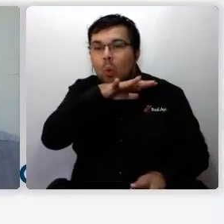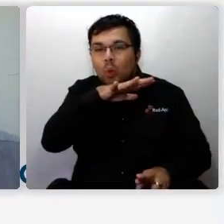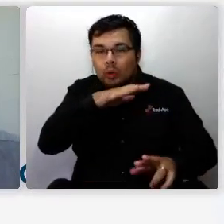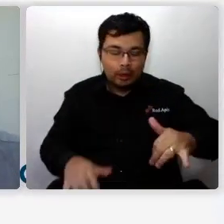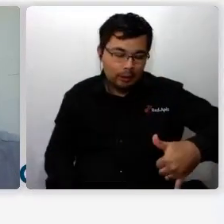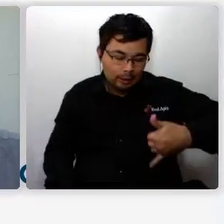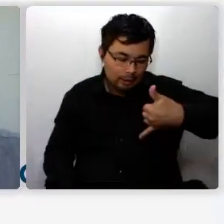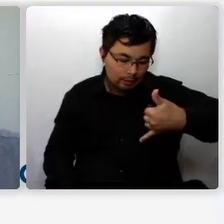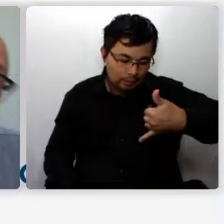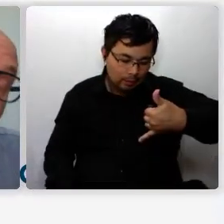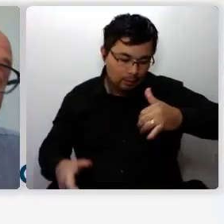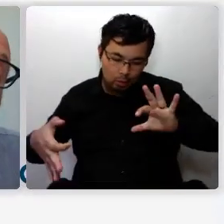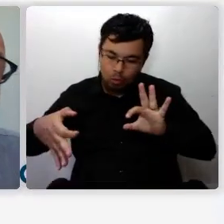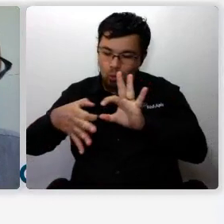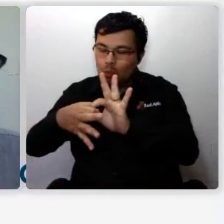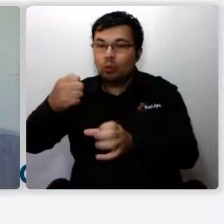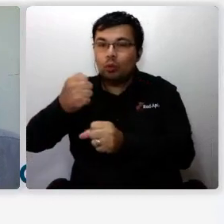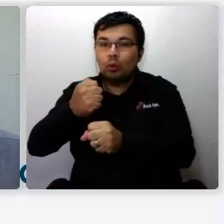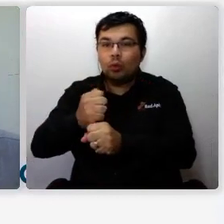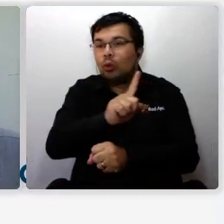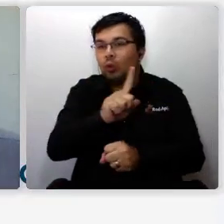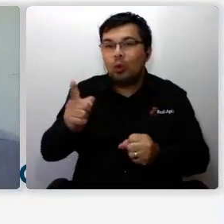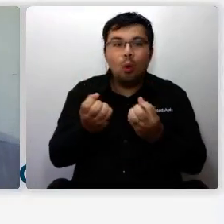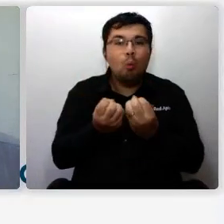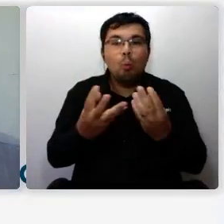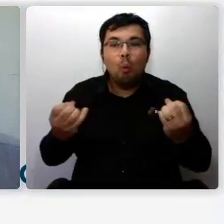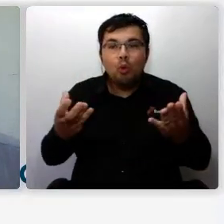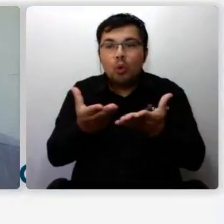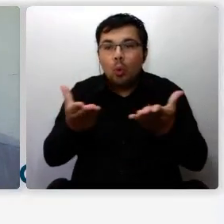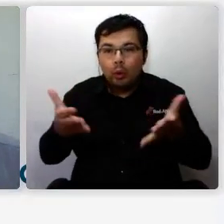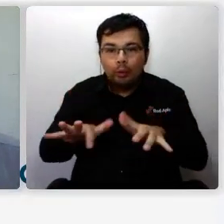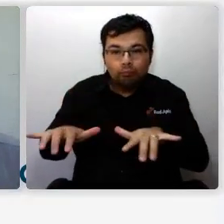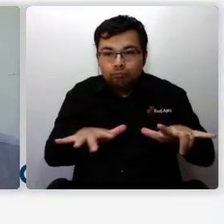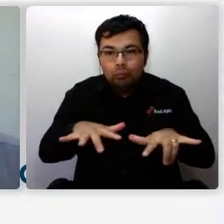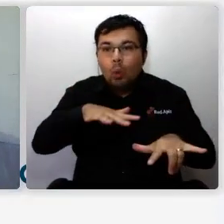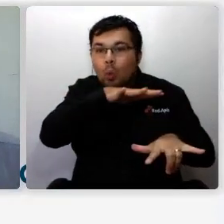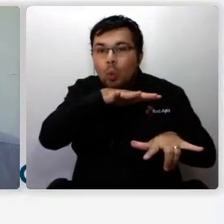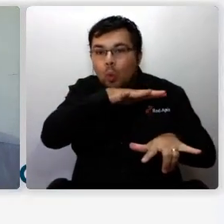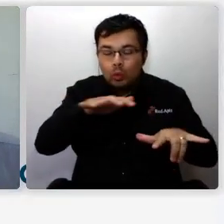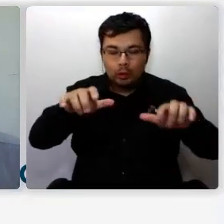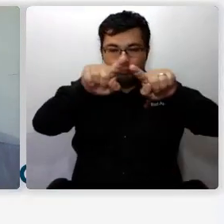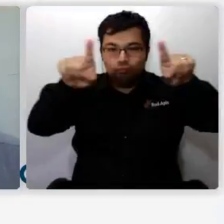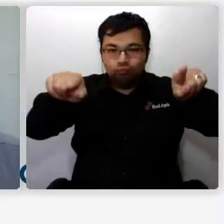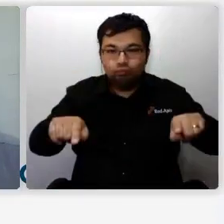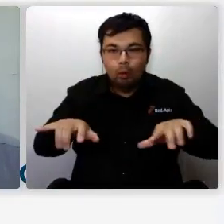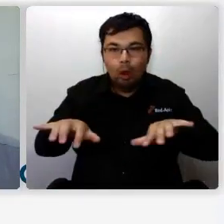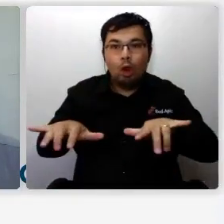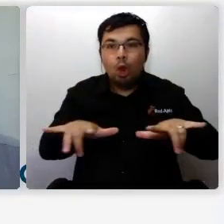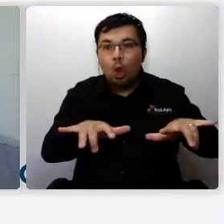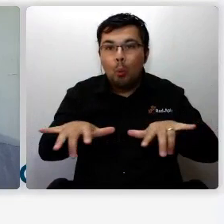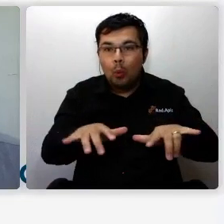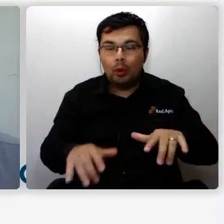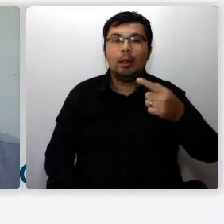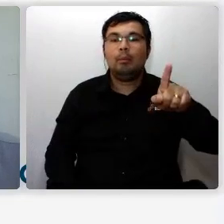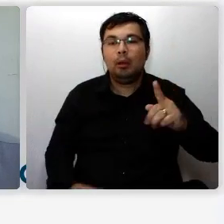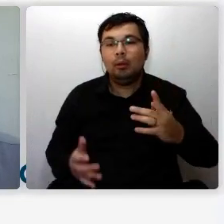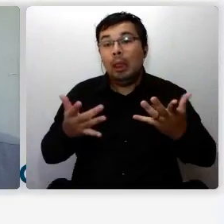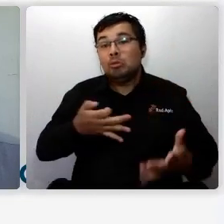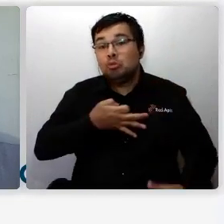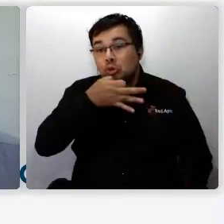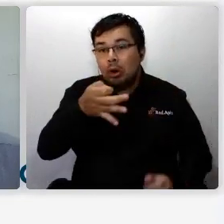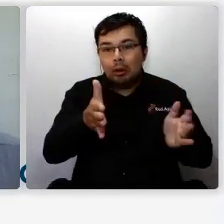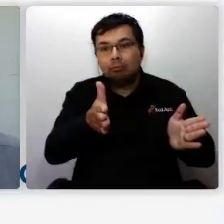solamente con el computador, pero es una alternativa que entregamos como equipo para que finalmente tengan esta sesión un poquito más estable y no tengan